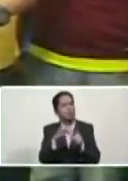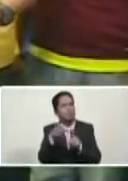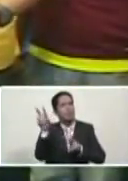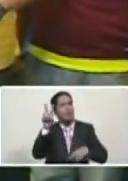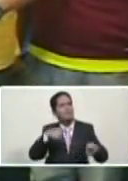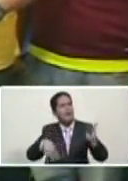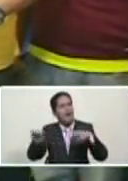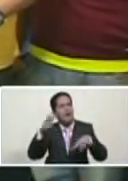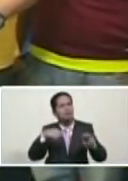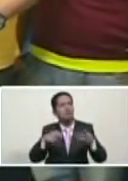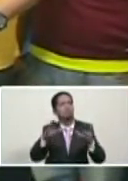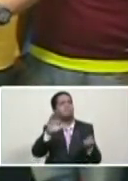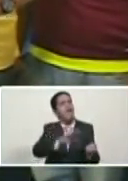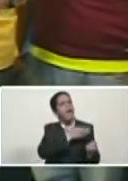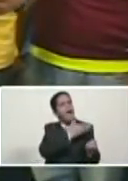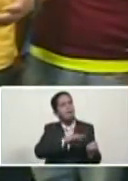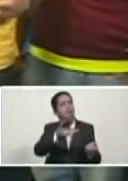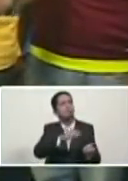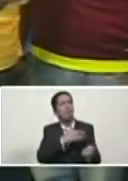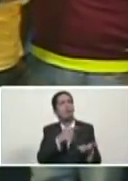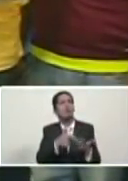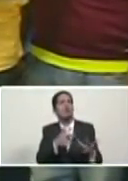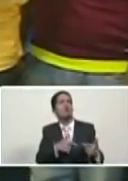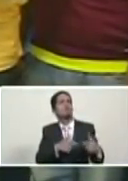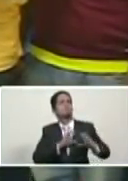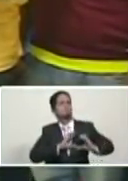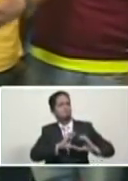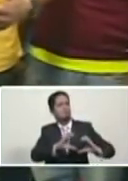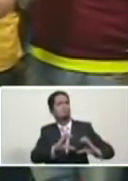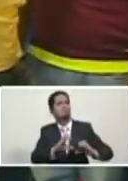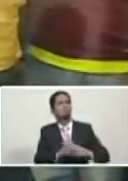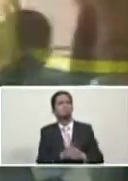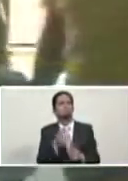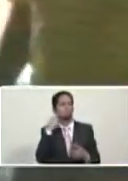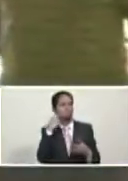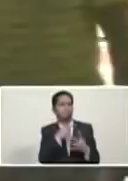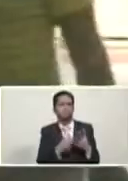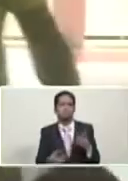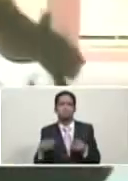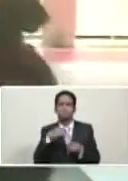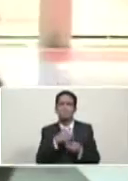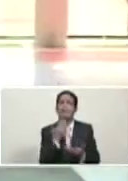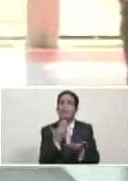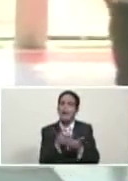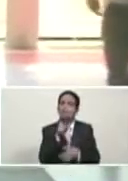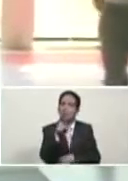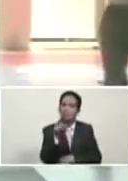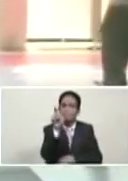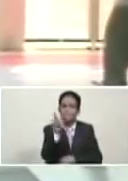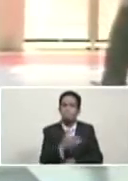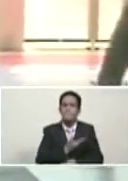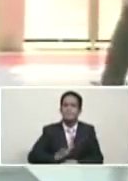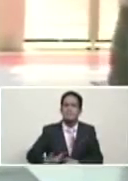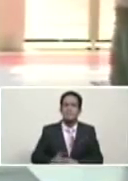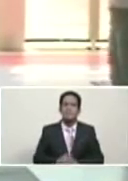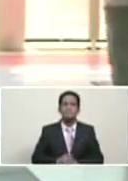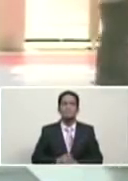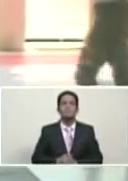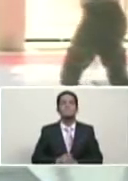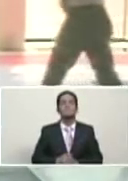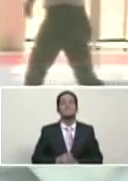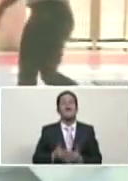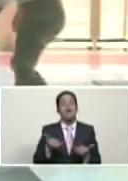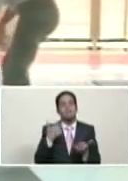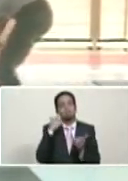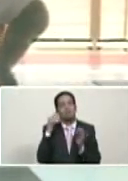recreación, canto, hip hop, corazón urbano. Aquí hay de todo, gracias a usted, presidente. Y con esto le voy a dar el